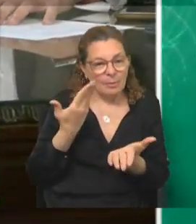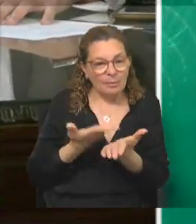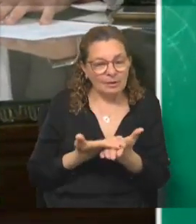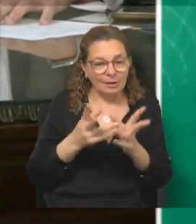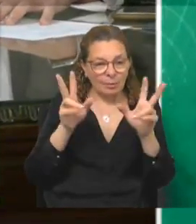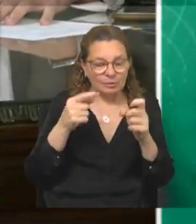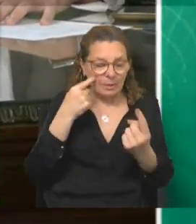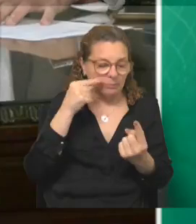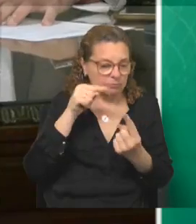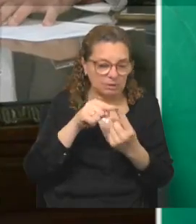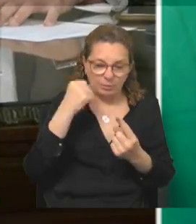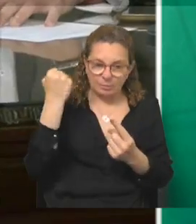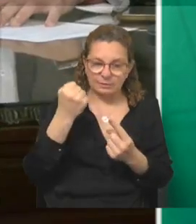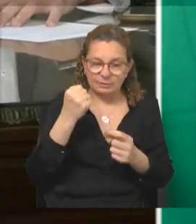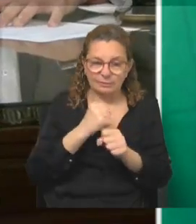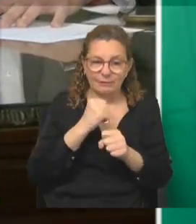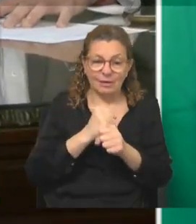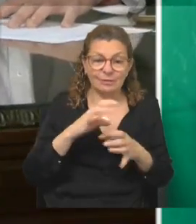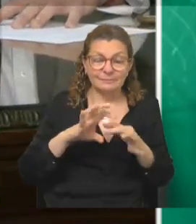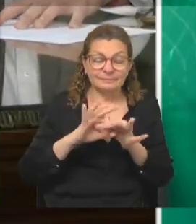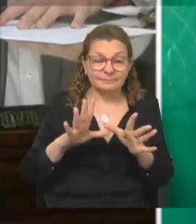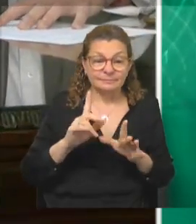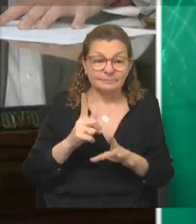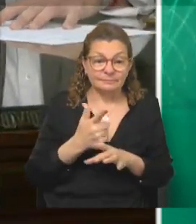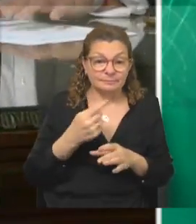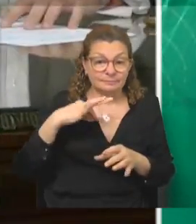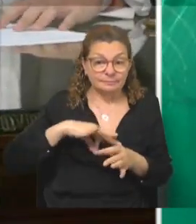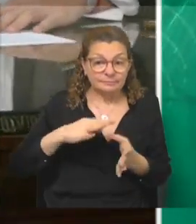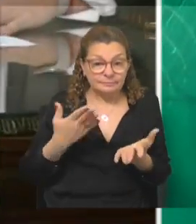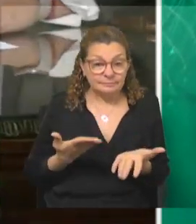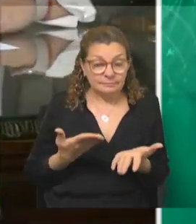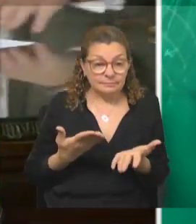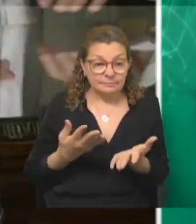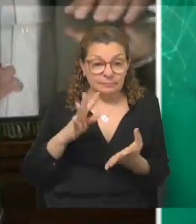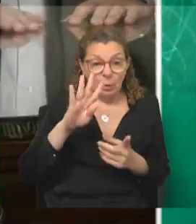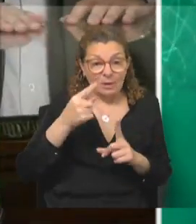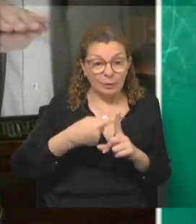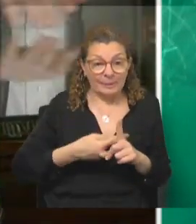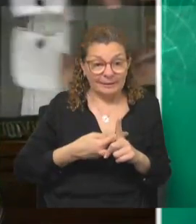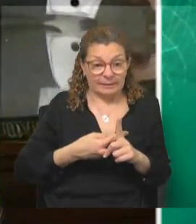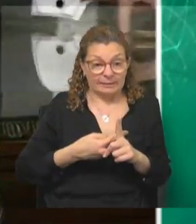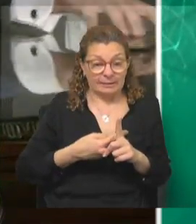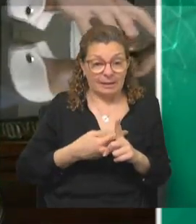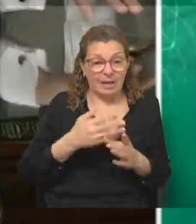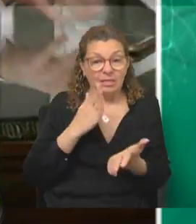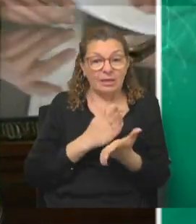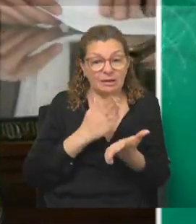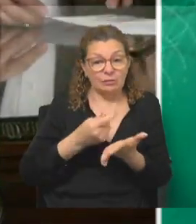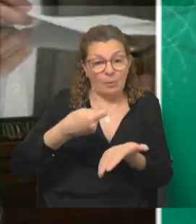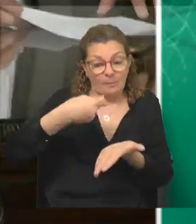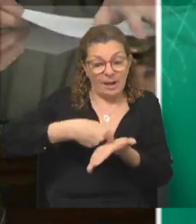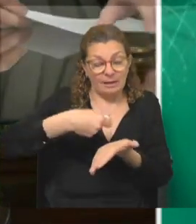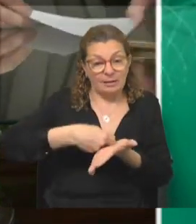tema central que un trabajador independiente que se queda sin ingresos tenga durante 4 meses el derecho a un subsidio